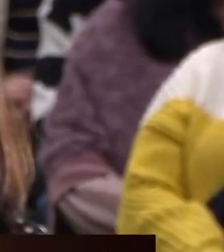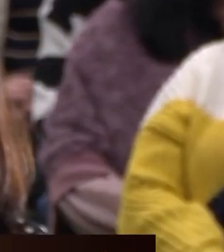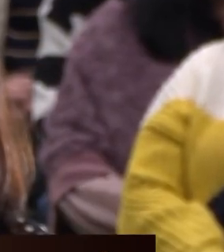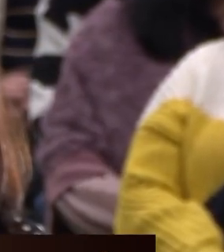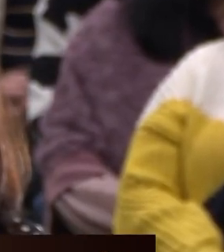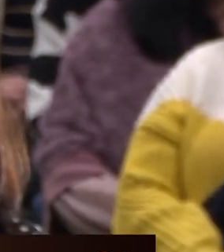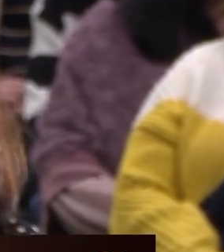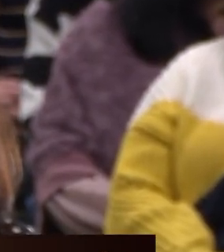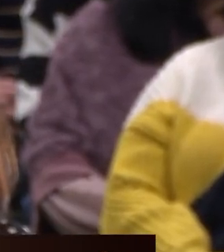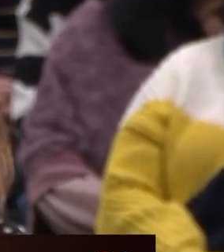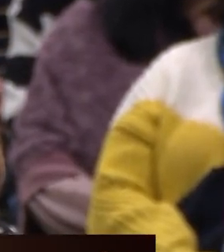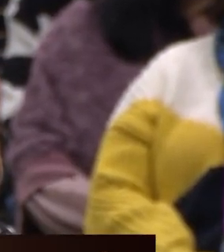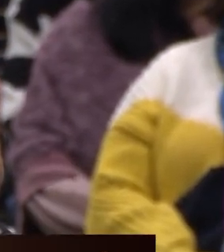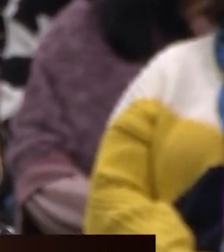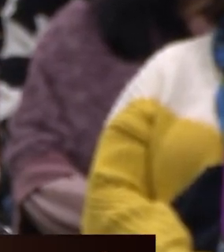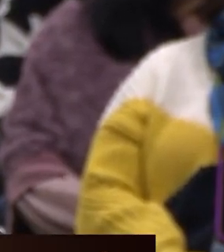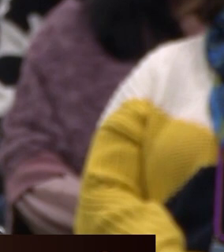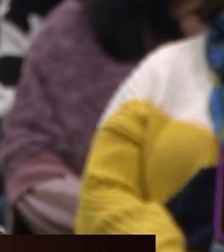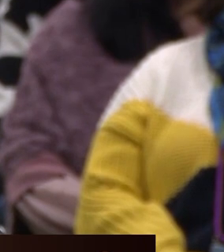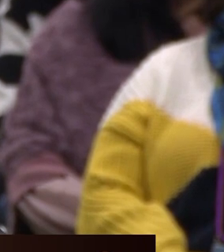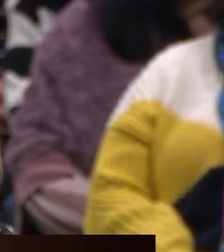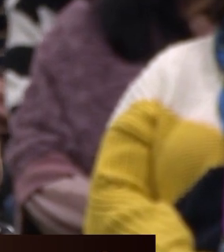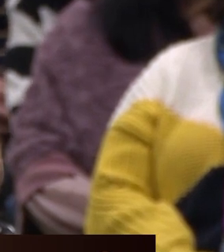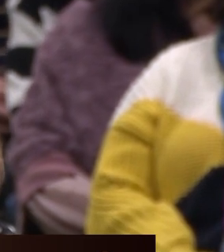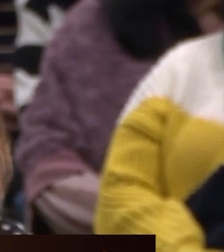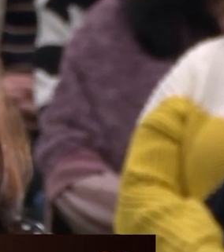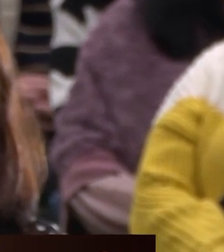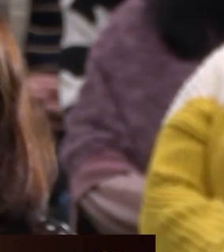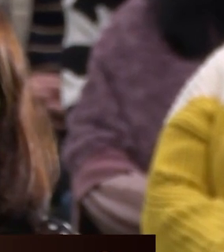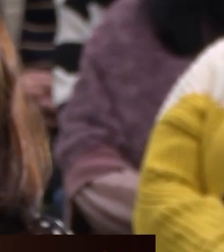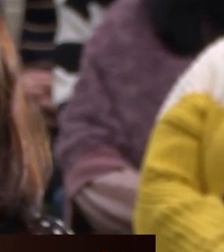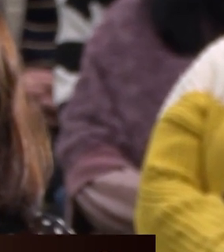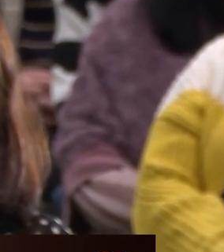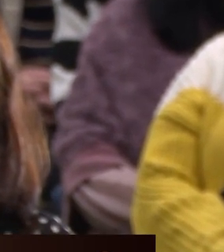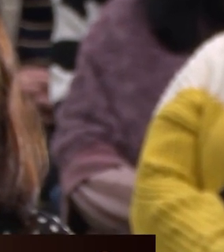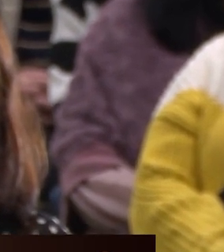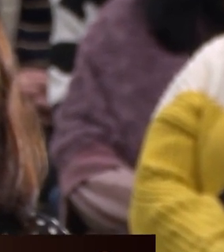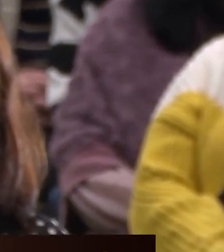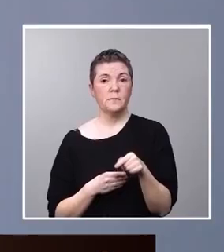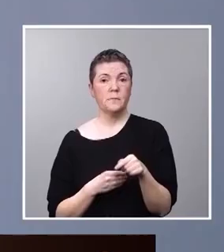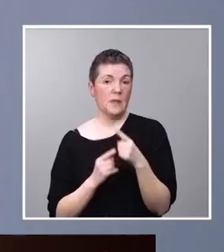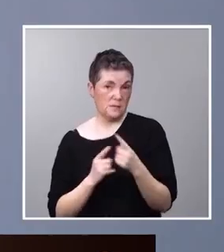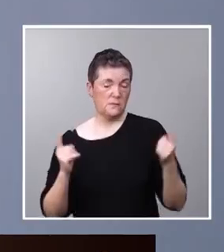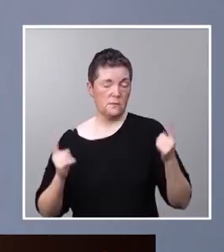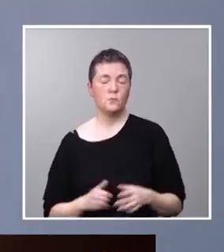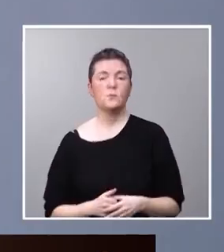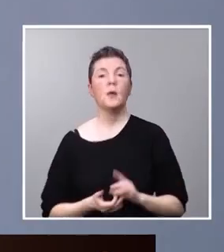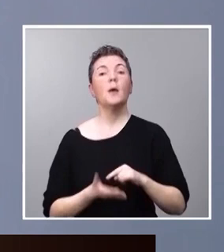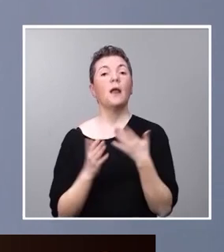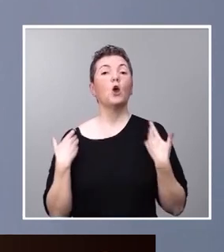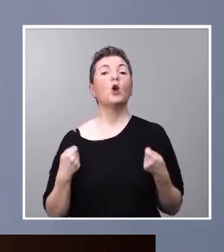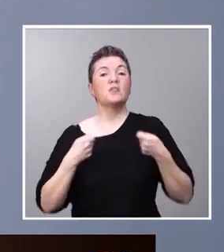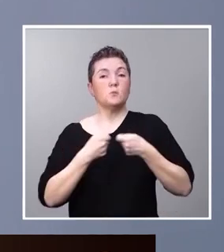y esto, con esto protegen a las mujeres. ¿Tú te acuerdas de quiero llegar a casa sola y borracha después de lo de Pamplona, en lo cual